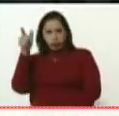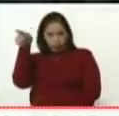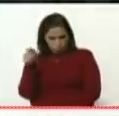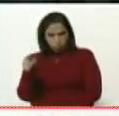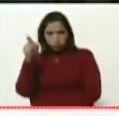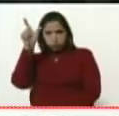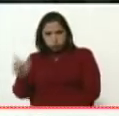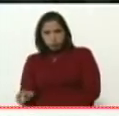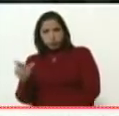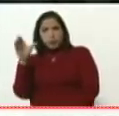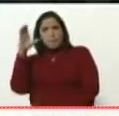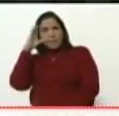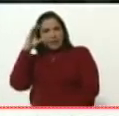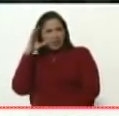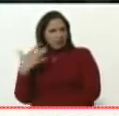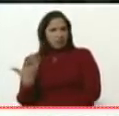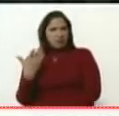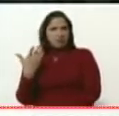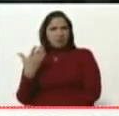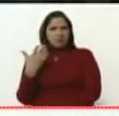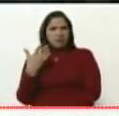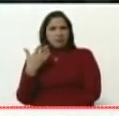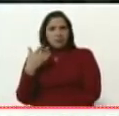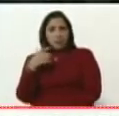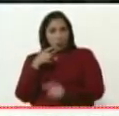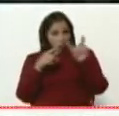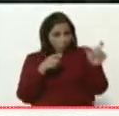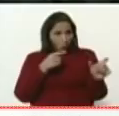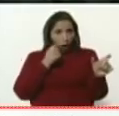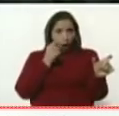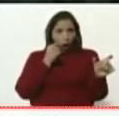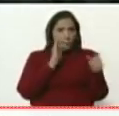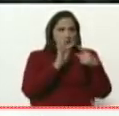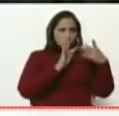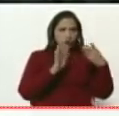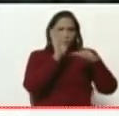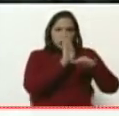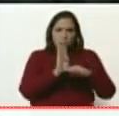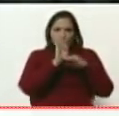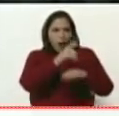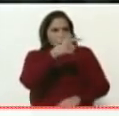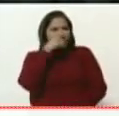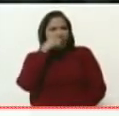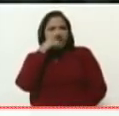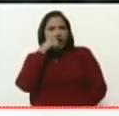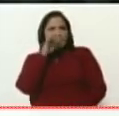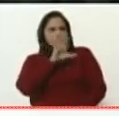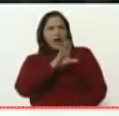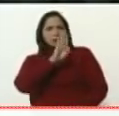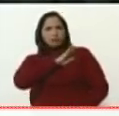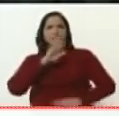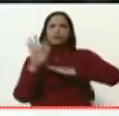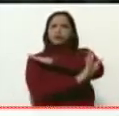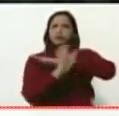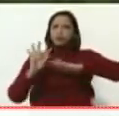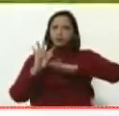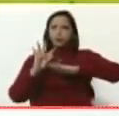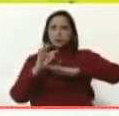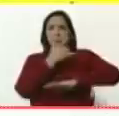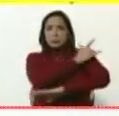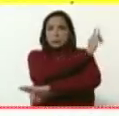Bachelet. Mientras este joven estaba cumpliendo la función de resguardo de la patria, de nuestra frontera, en la selva